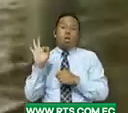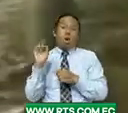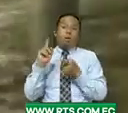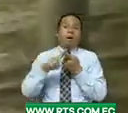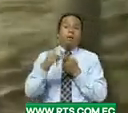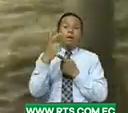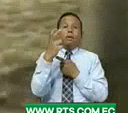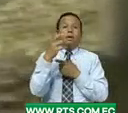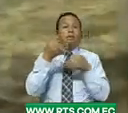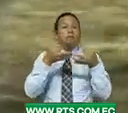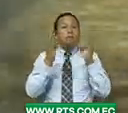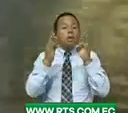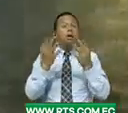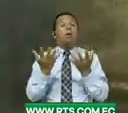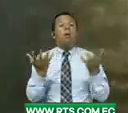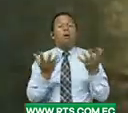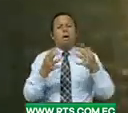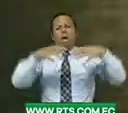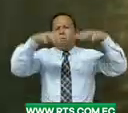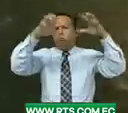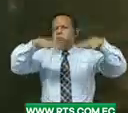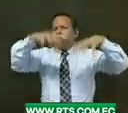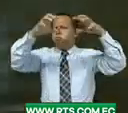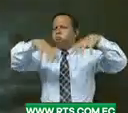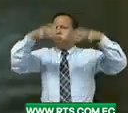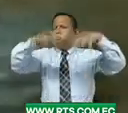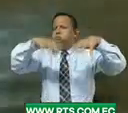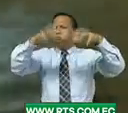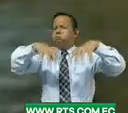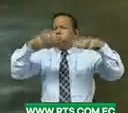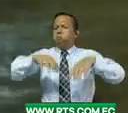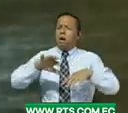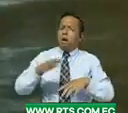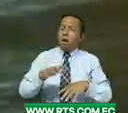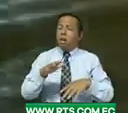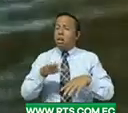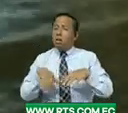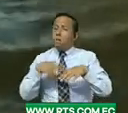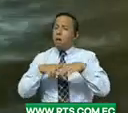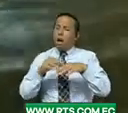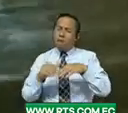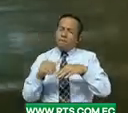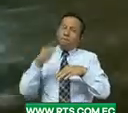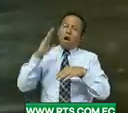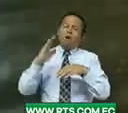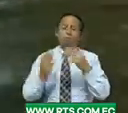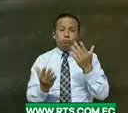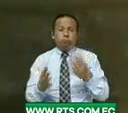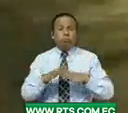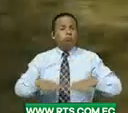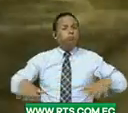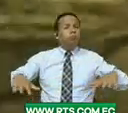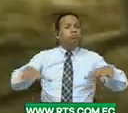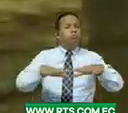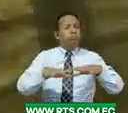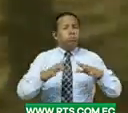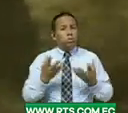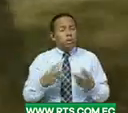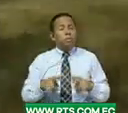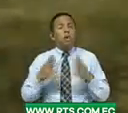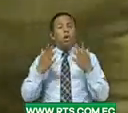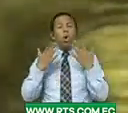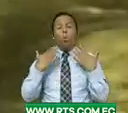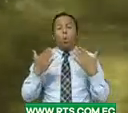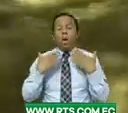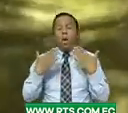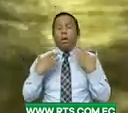febrero, tendrían intensidades de entre media y fuerte en la región litoral y de la Amazonía. Y en Guayaquil,